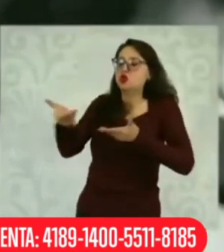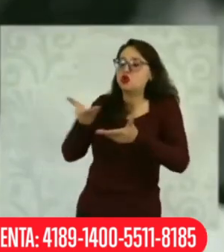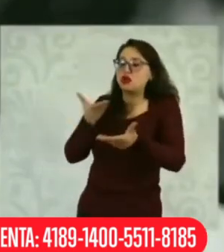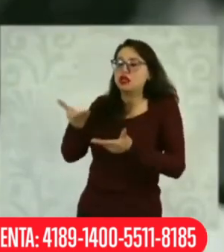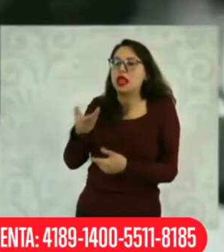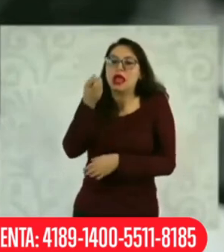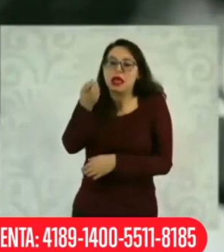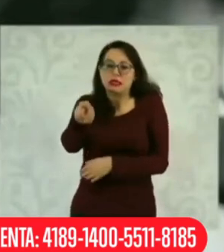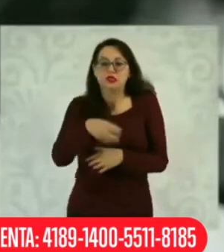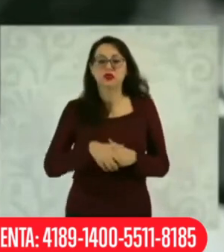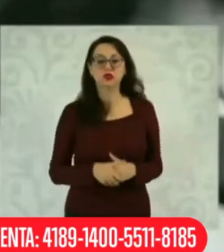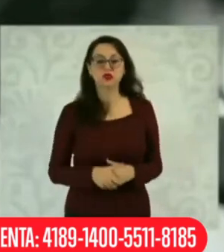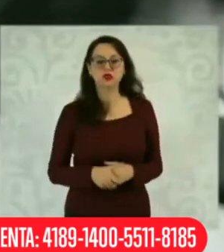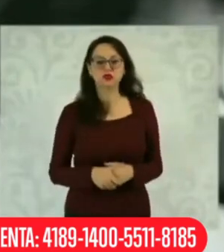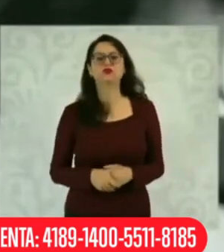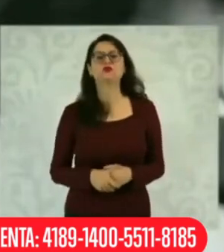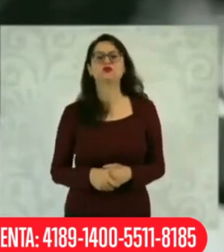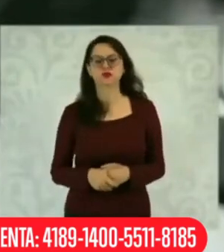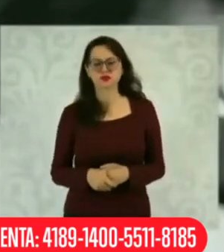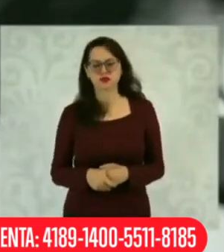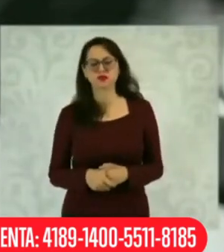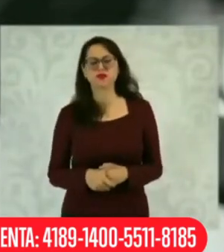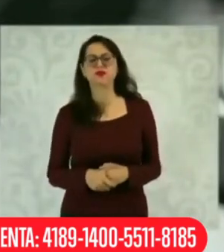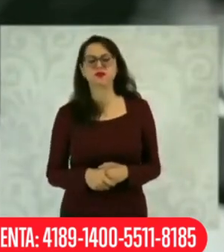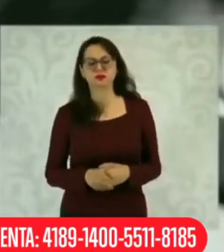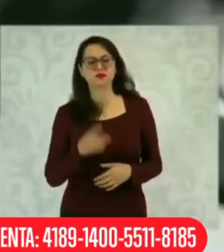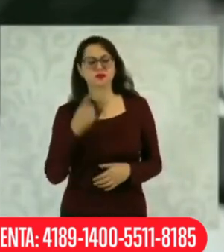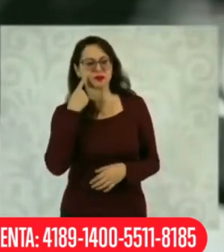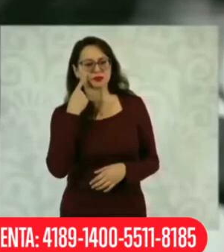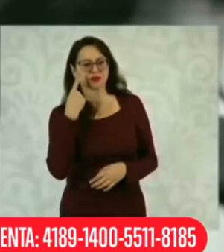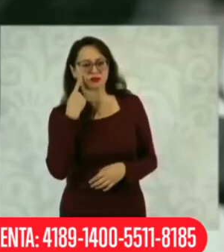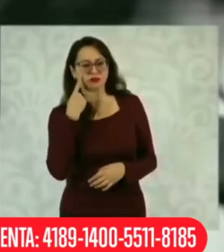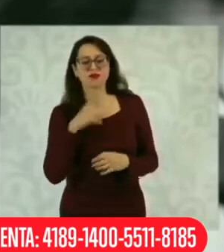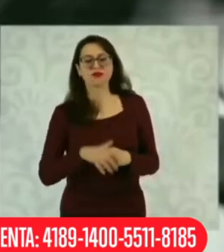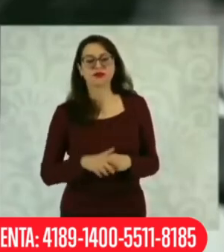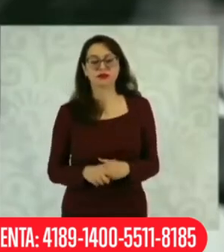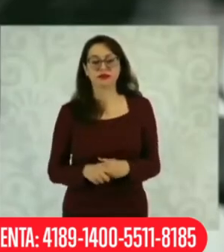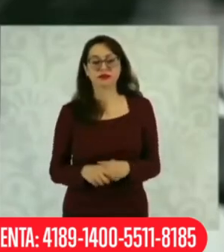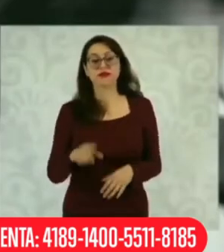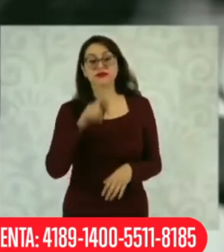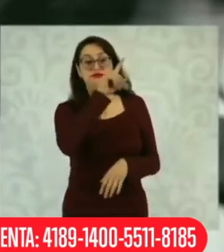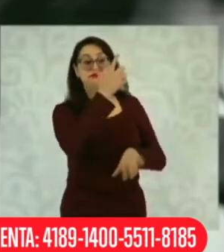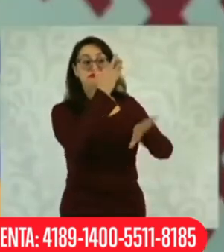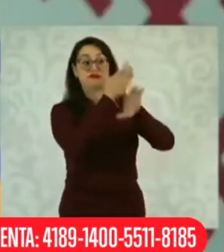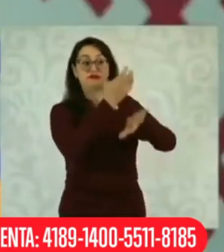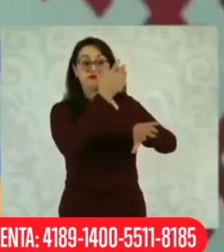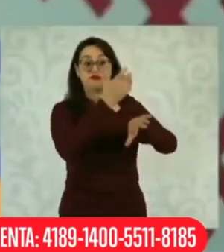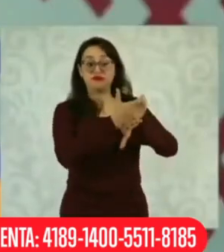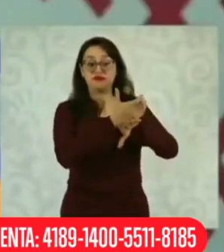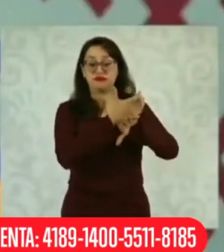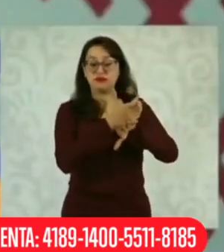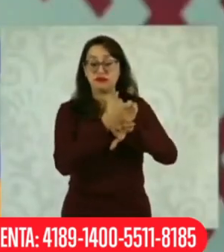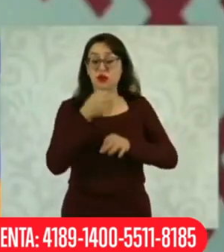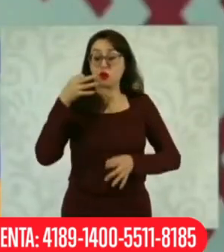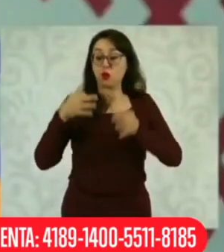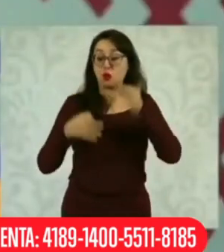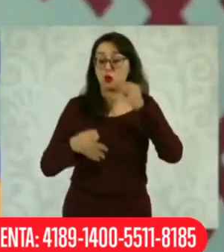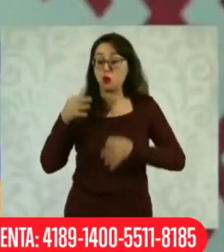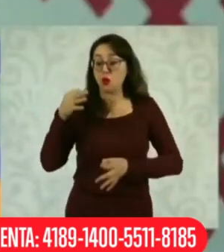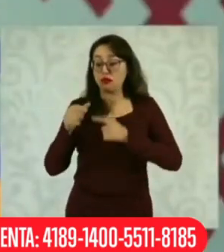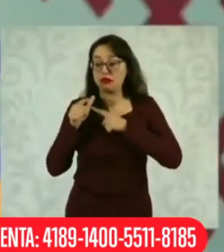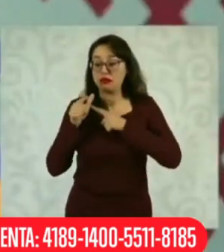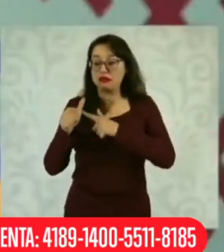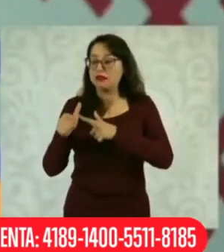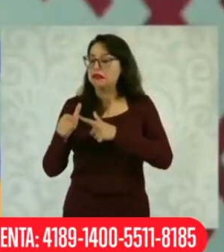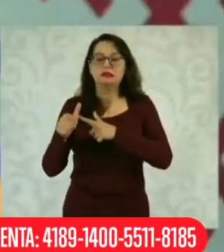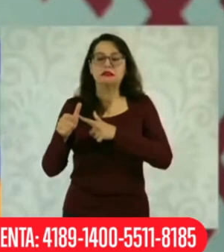que lo menciona. Si el gobierno de los Estados Unidos se desistió de la acción, porque